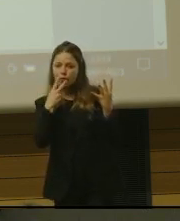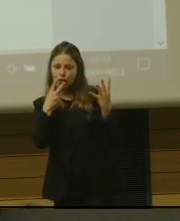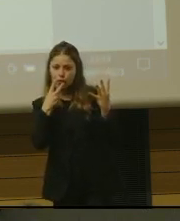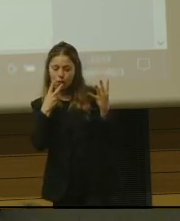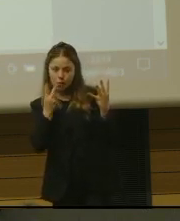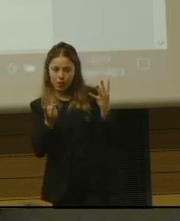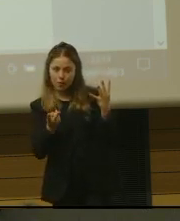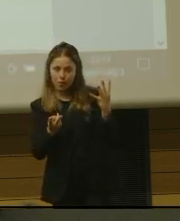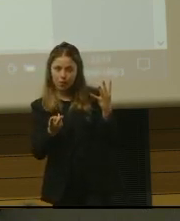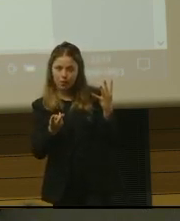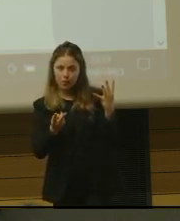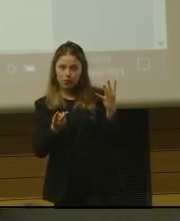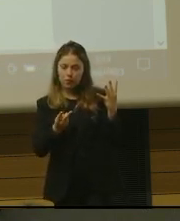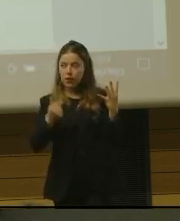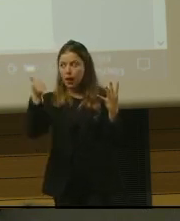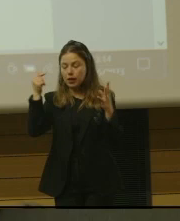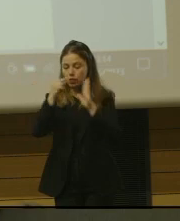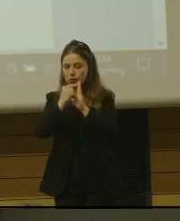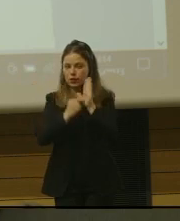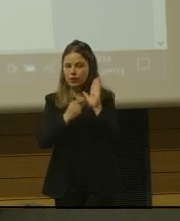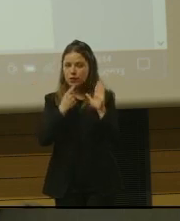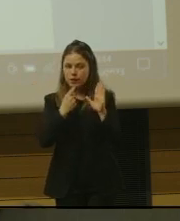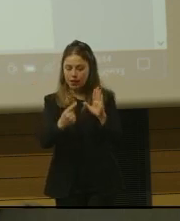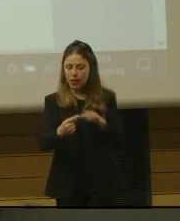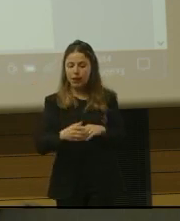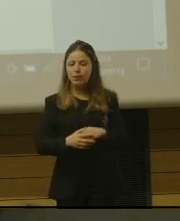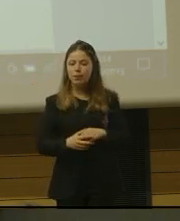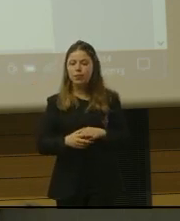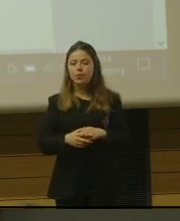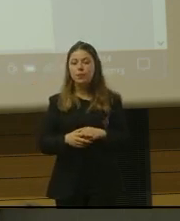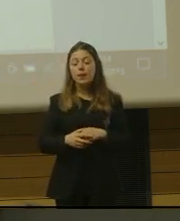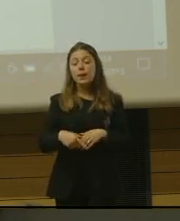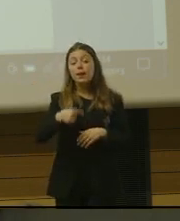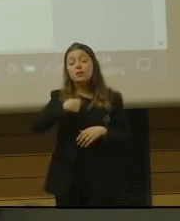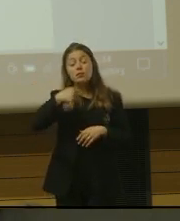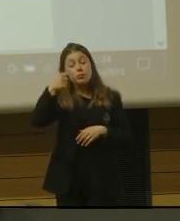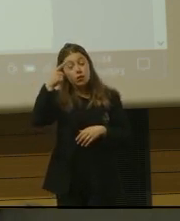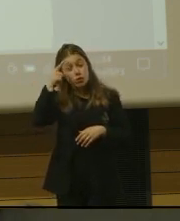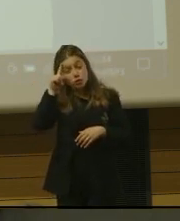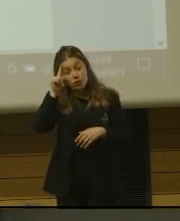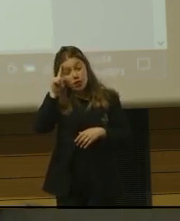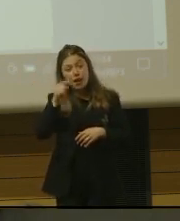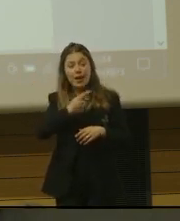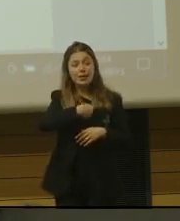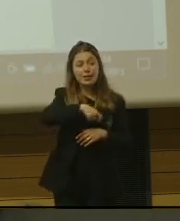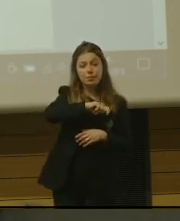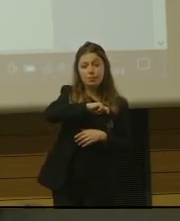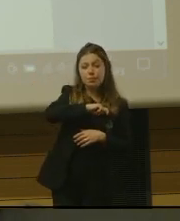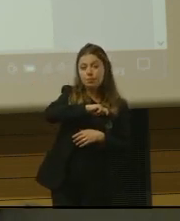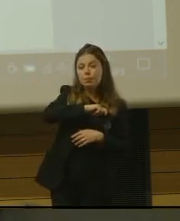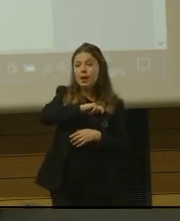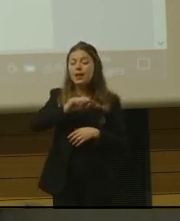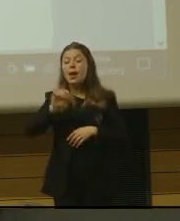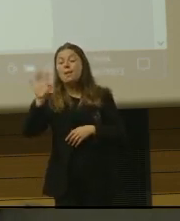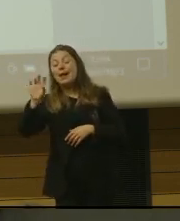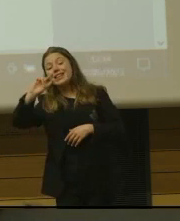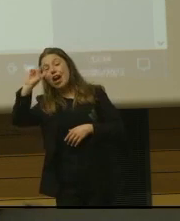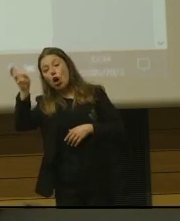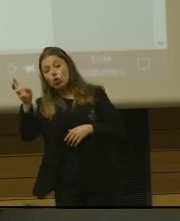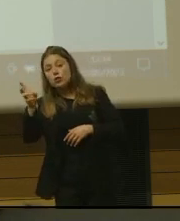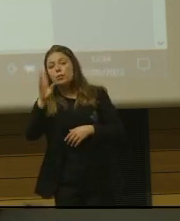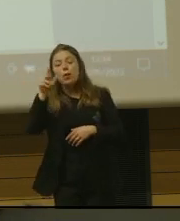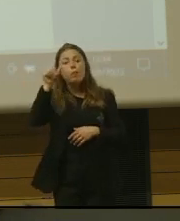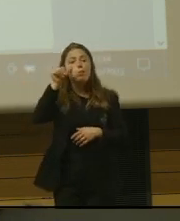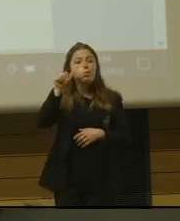según estos datos. Yo no sabría decirte exactamente cuál es la diferencia entre España versus otros países, concretamente